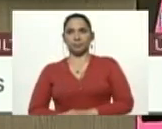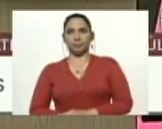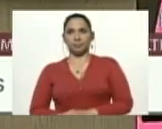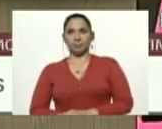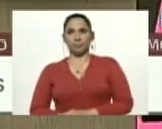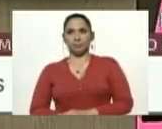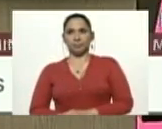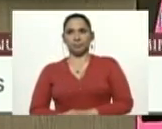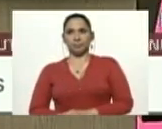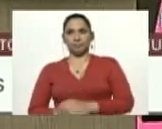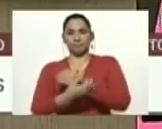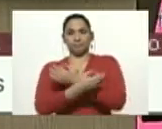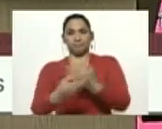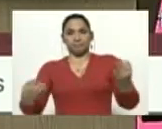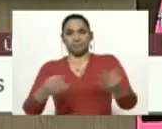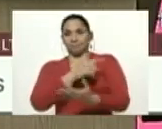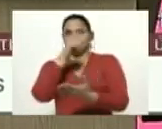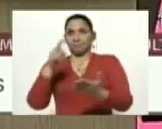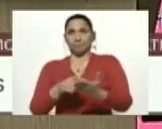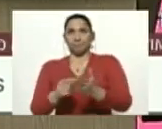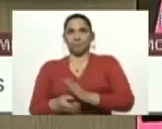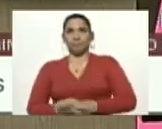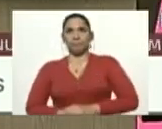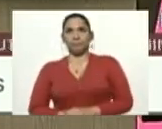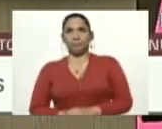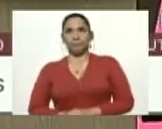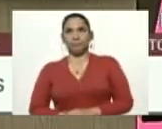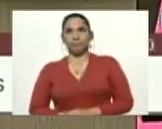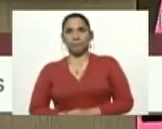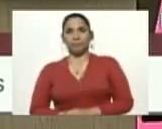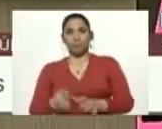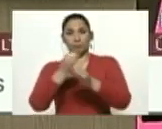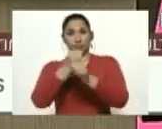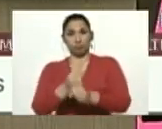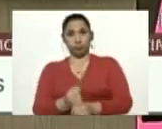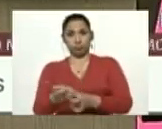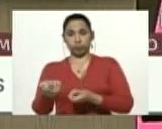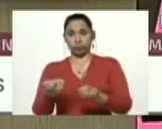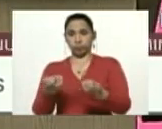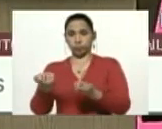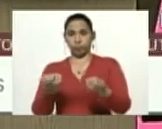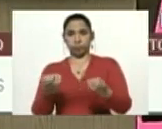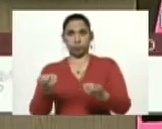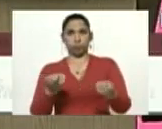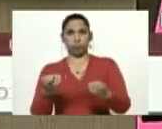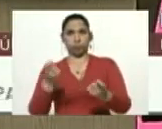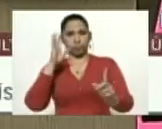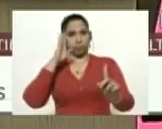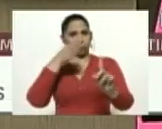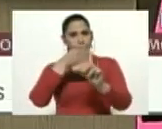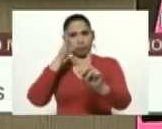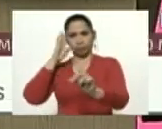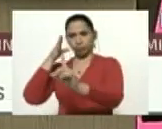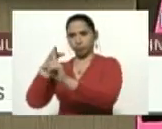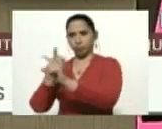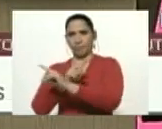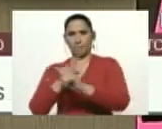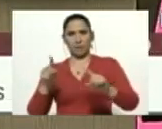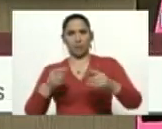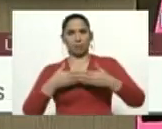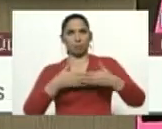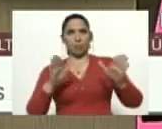Ha sido un éxito total las estaciones que han sido destinadas para